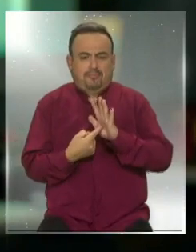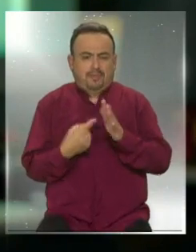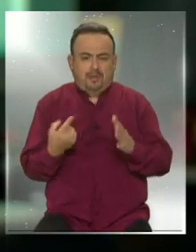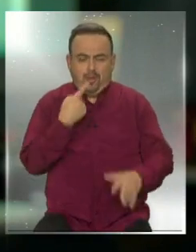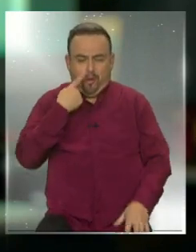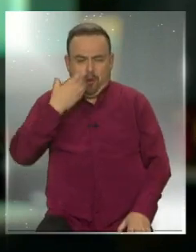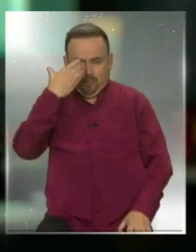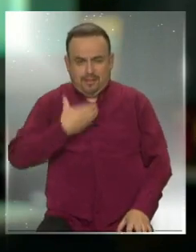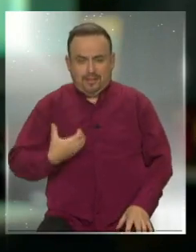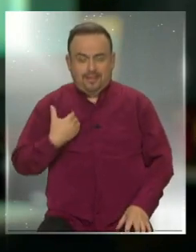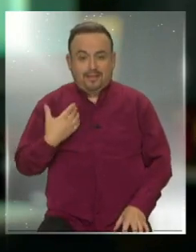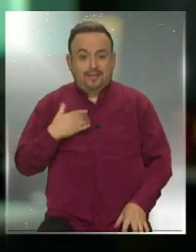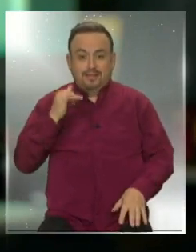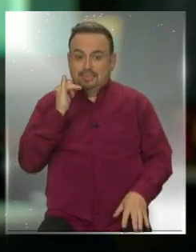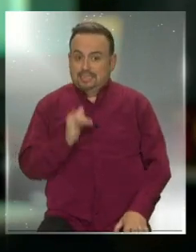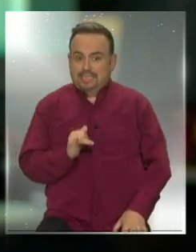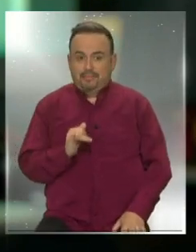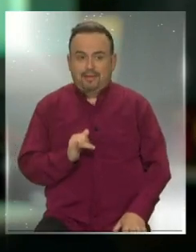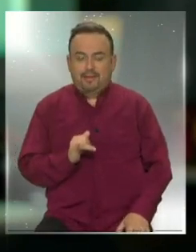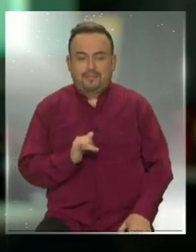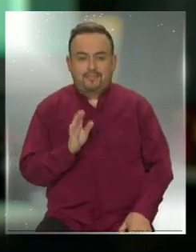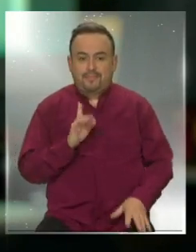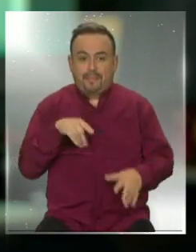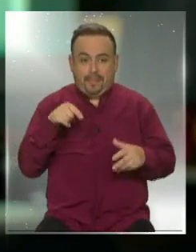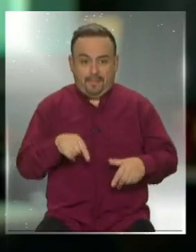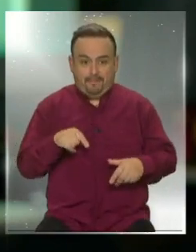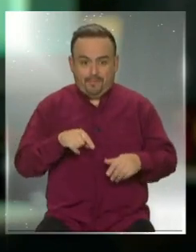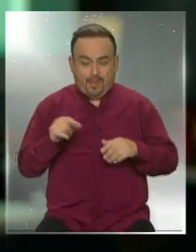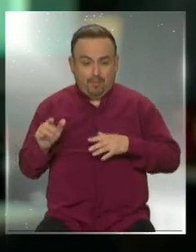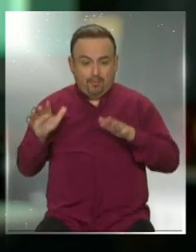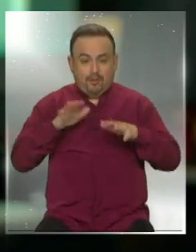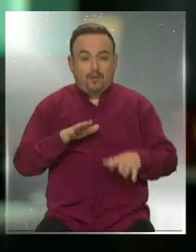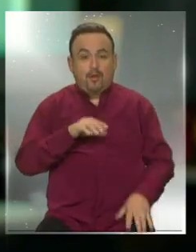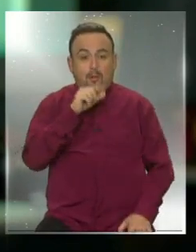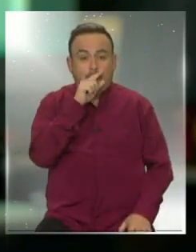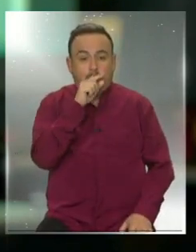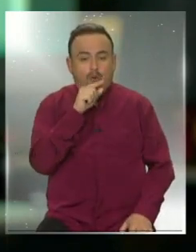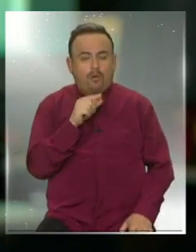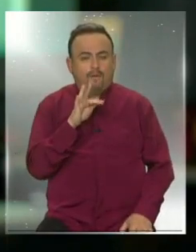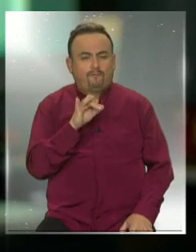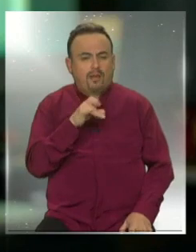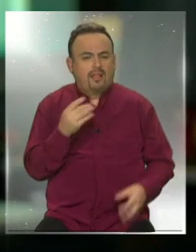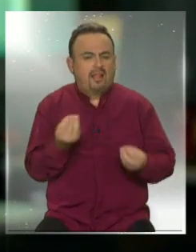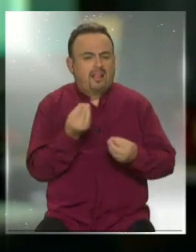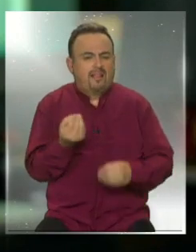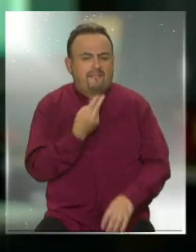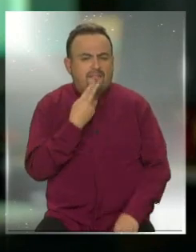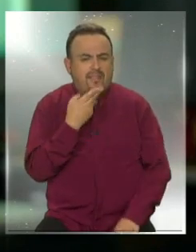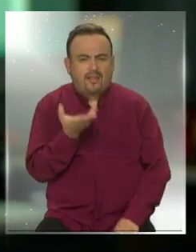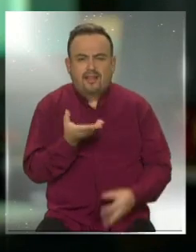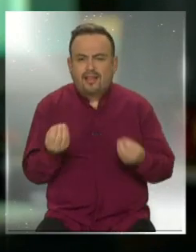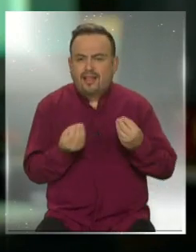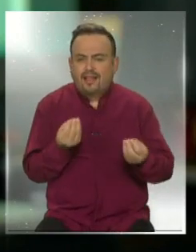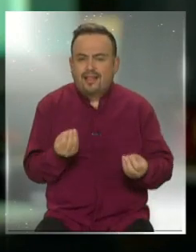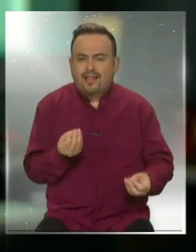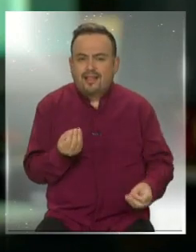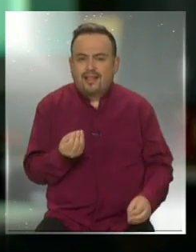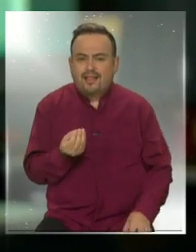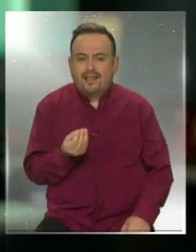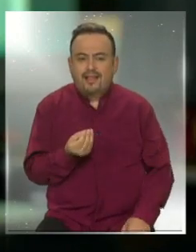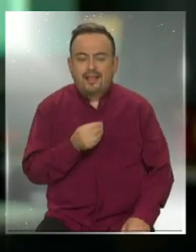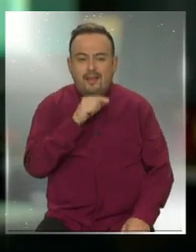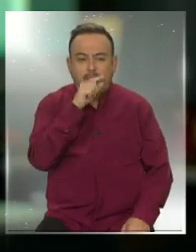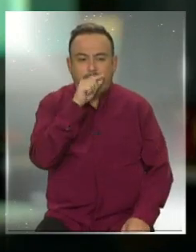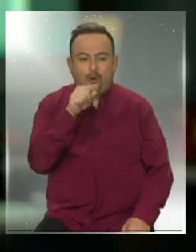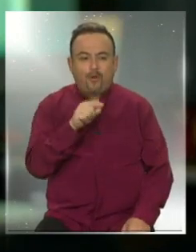showman, que sigue vigente hoy día en la nueva ola. El Pollo Fuentes. ¿Qué será de la vida de José Alfredo Fuentes, el Pollo Fuentes,